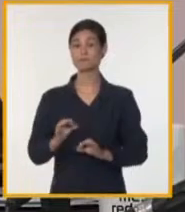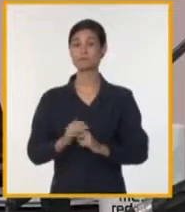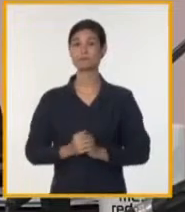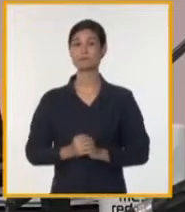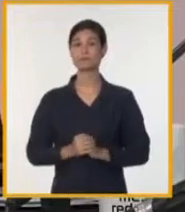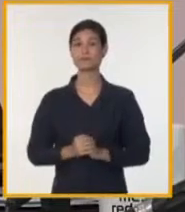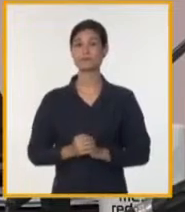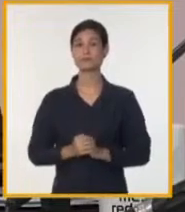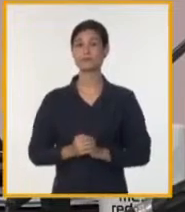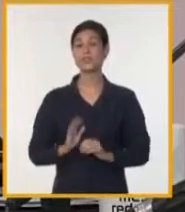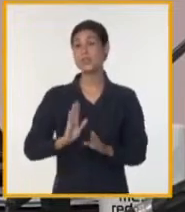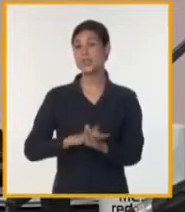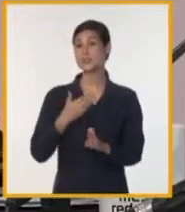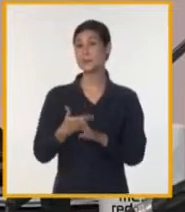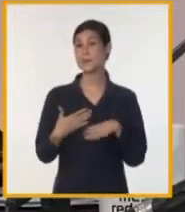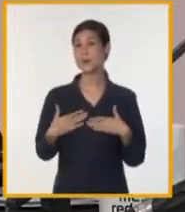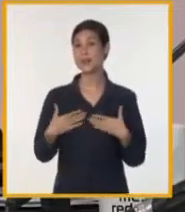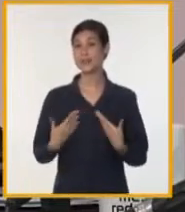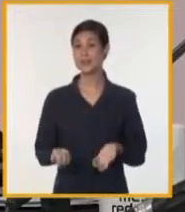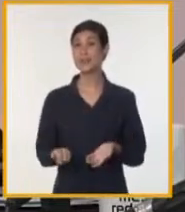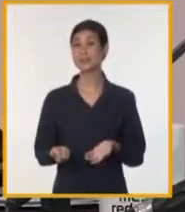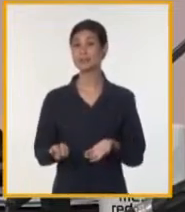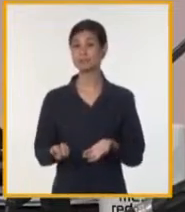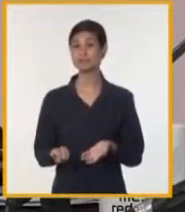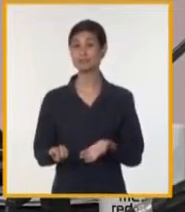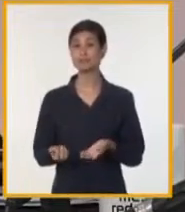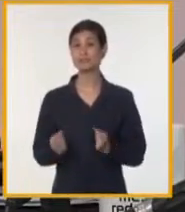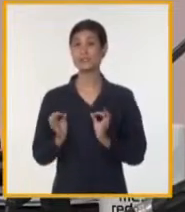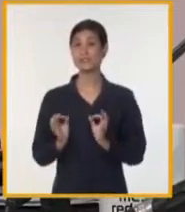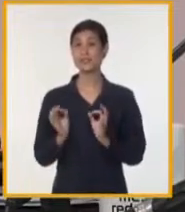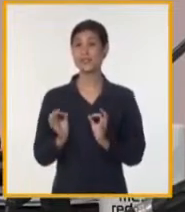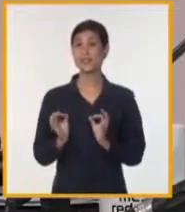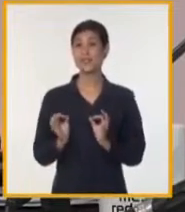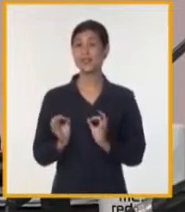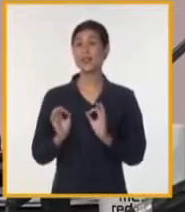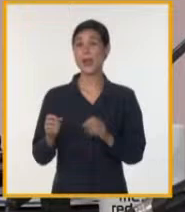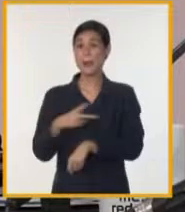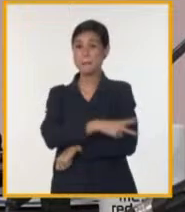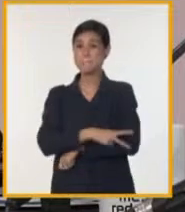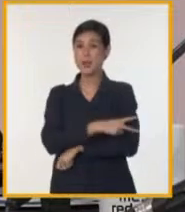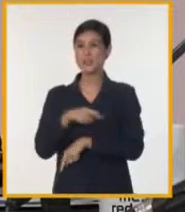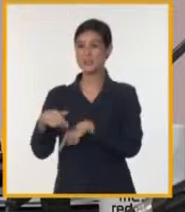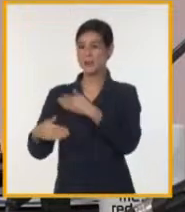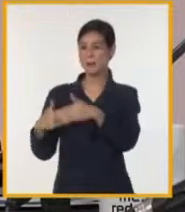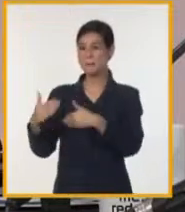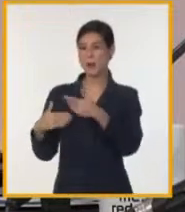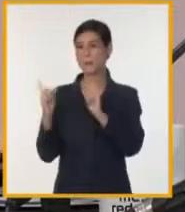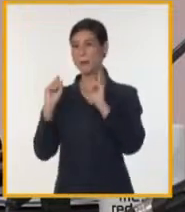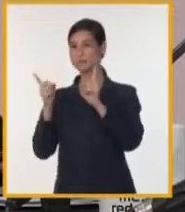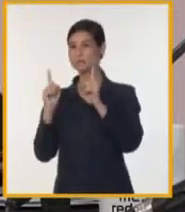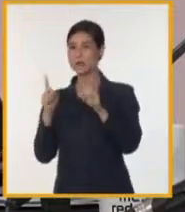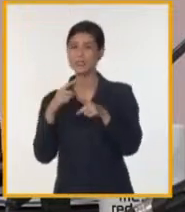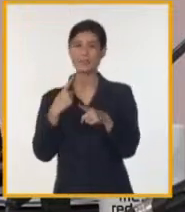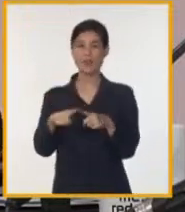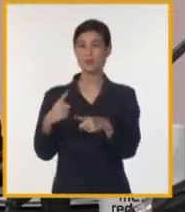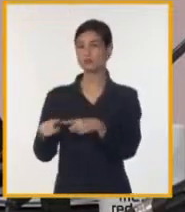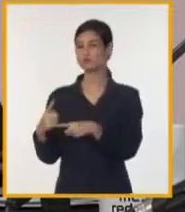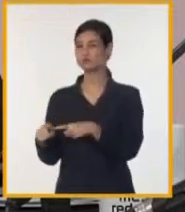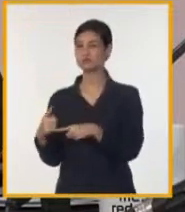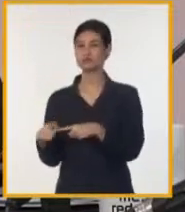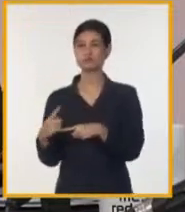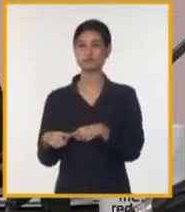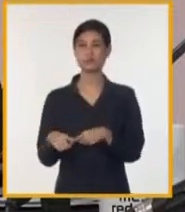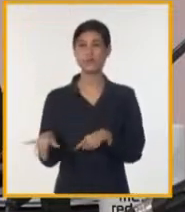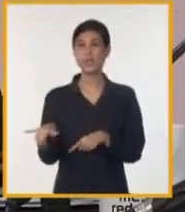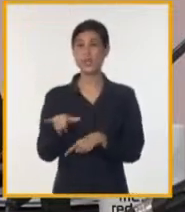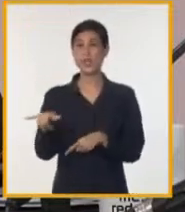con ya la llegada de la democracia, como decía Héctor, a ese país, pues también la coordinación estrecha